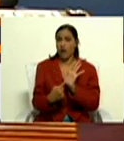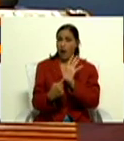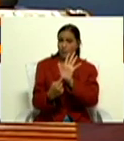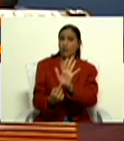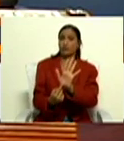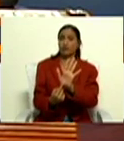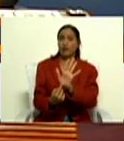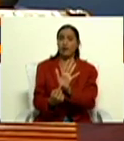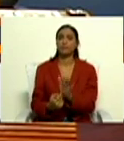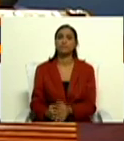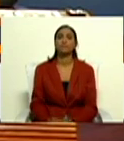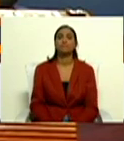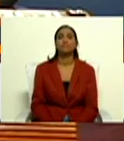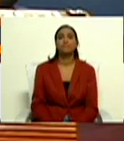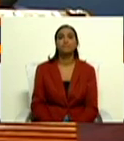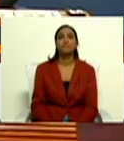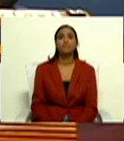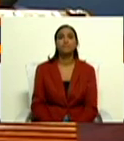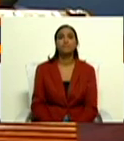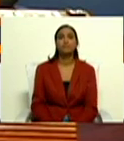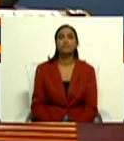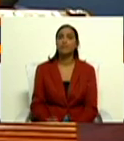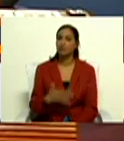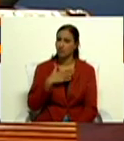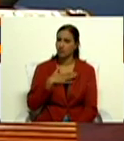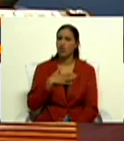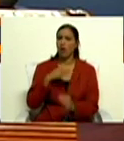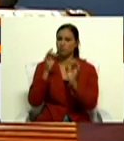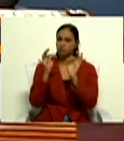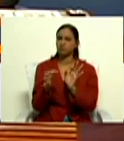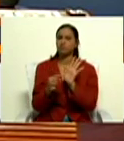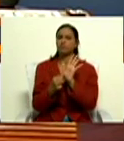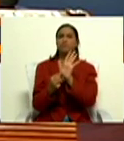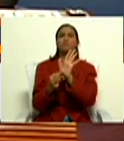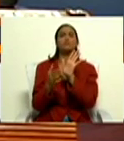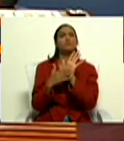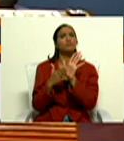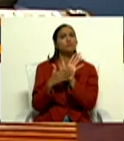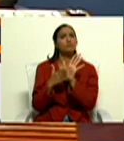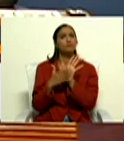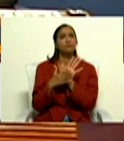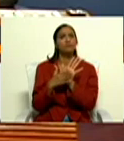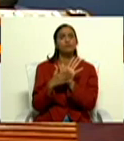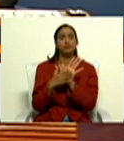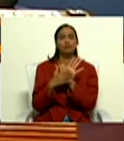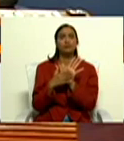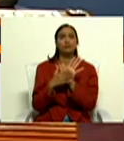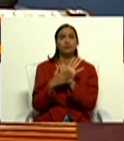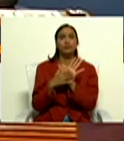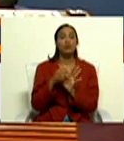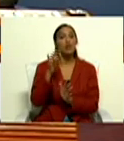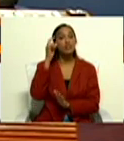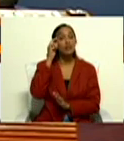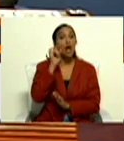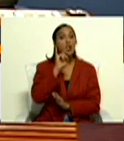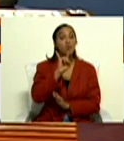comparecencia pública. Y me estoy refiriendo concretamente a que el día lunes 11 de